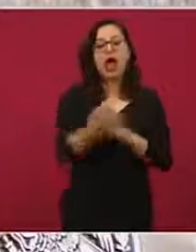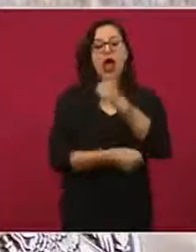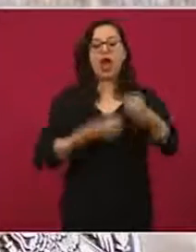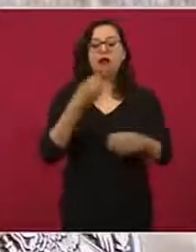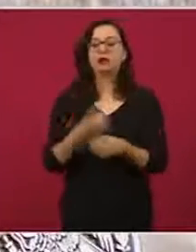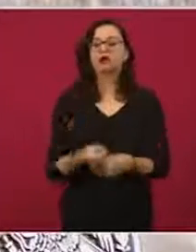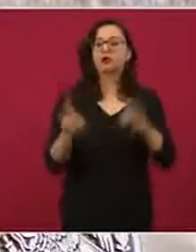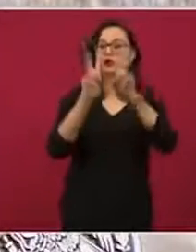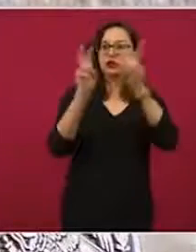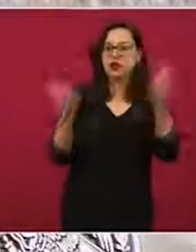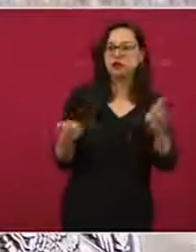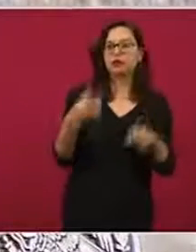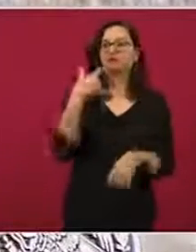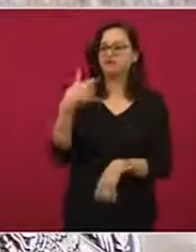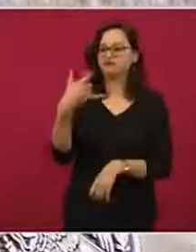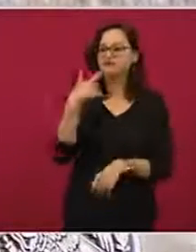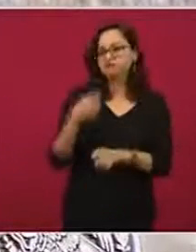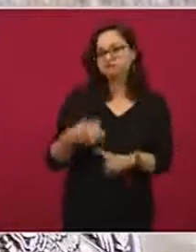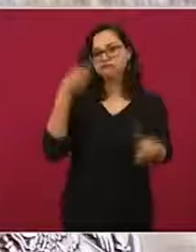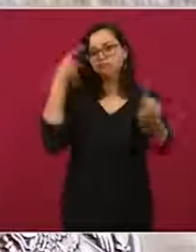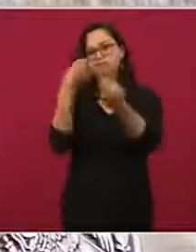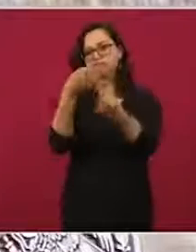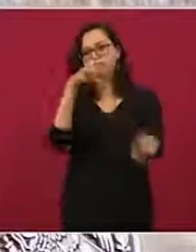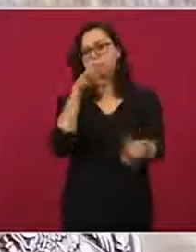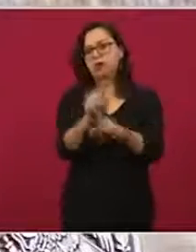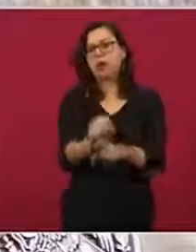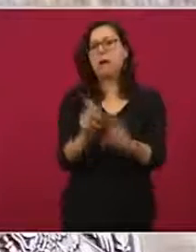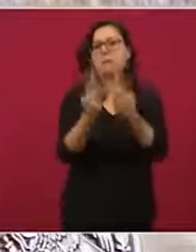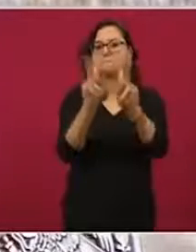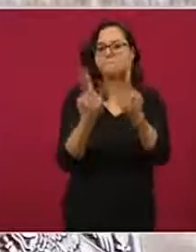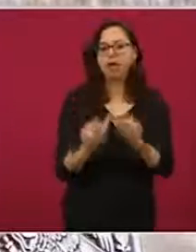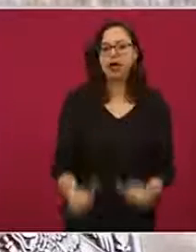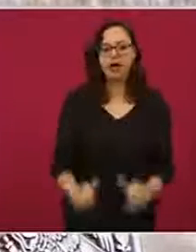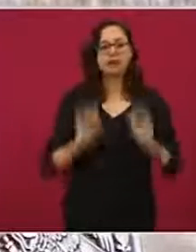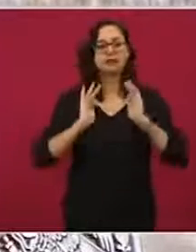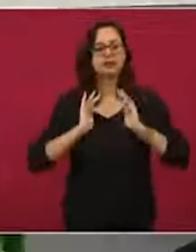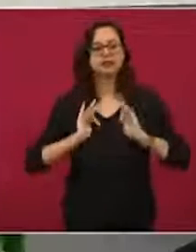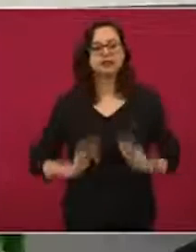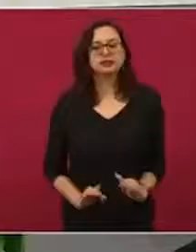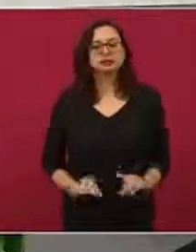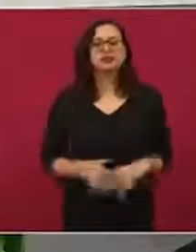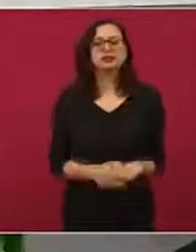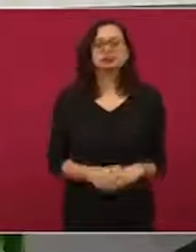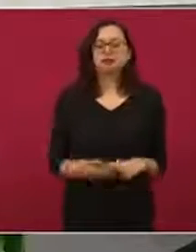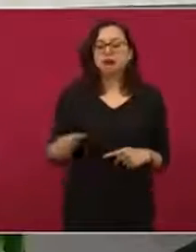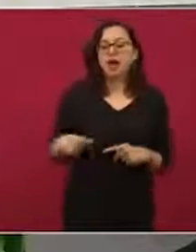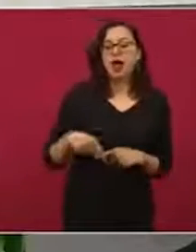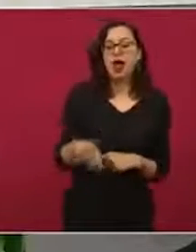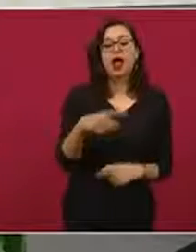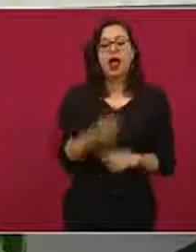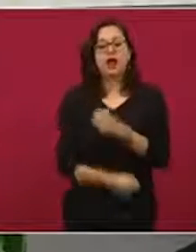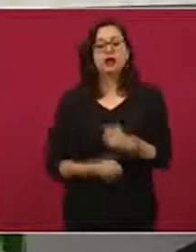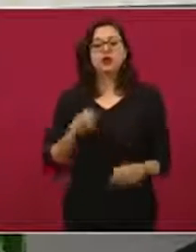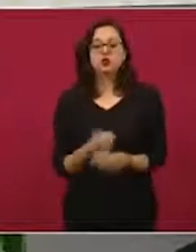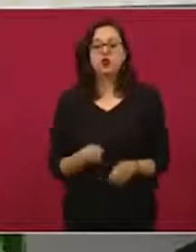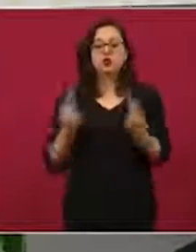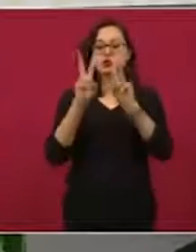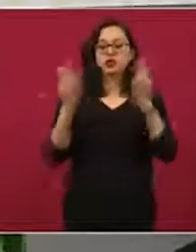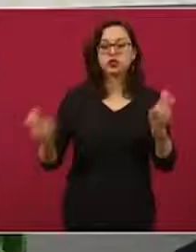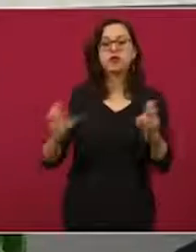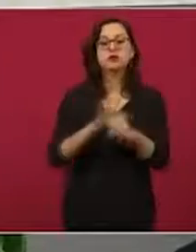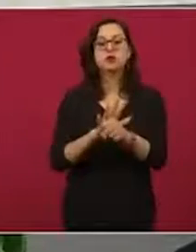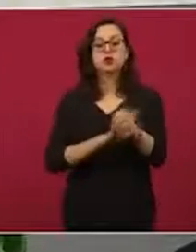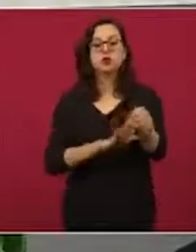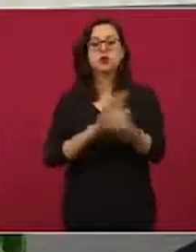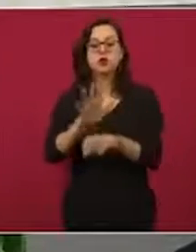garantizar la paz, la tranquilidad. La agenda de este año es que inauguremos